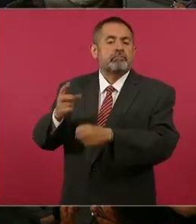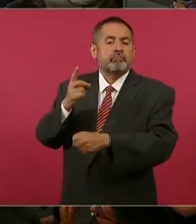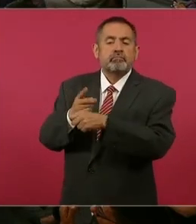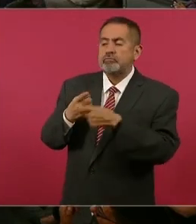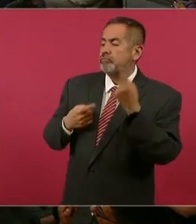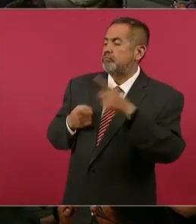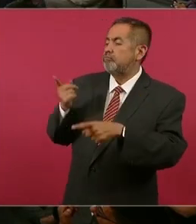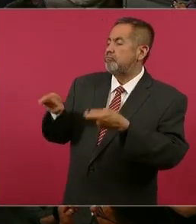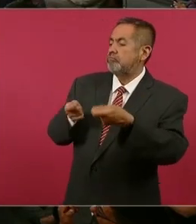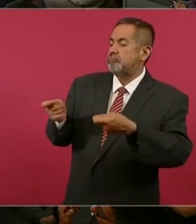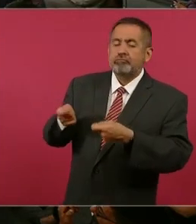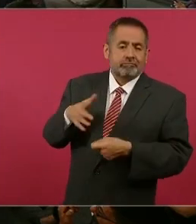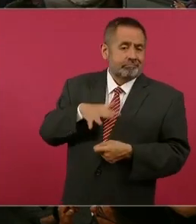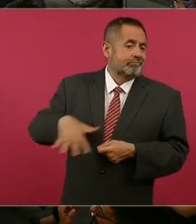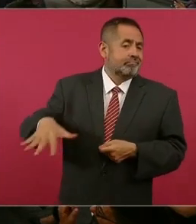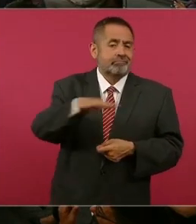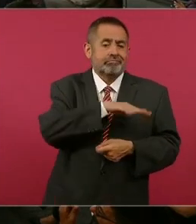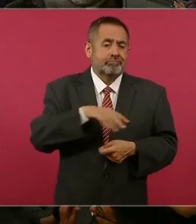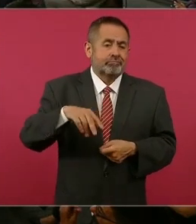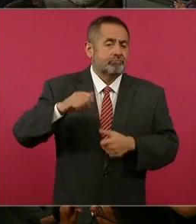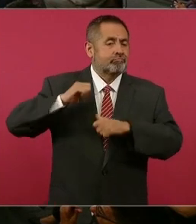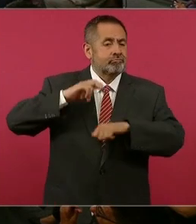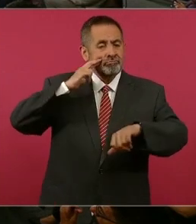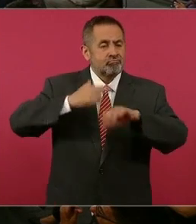un narcoestado.